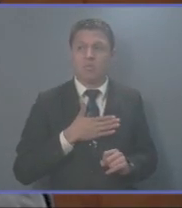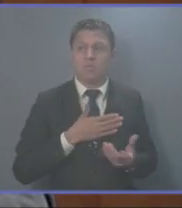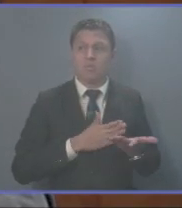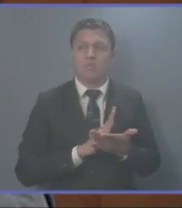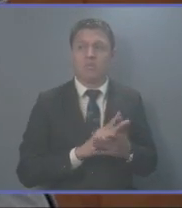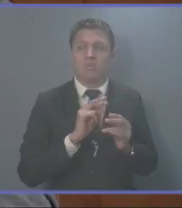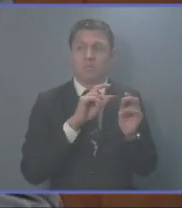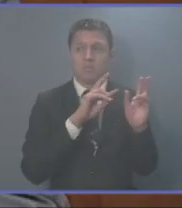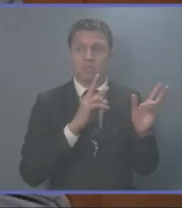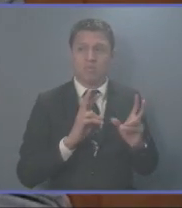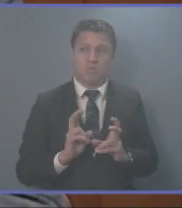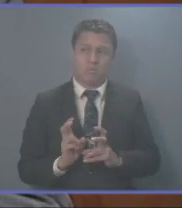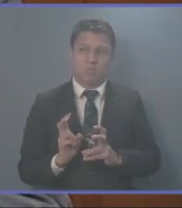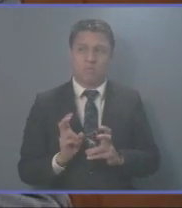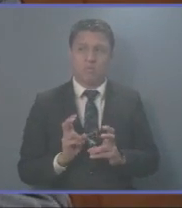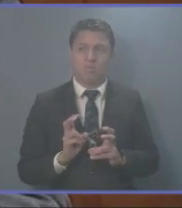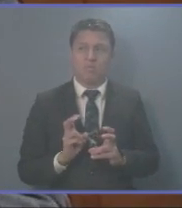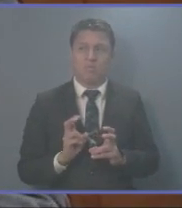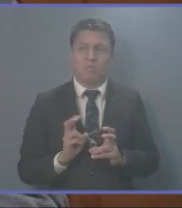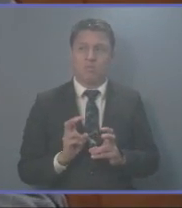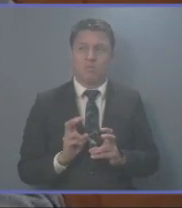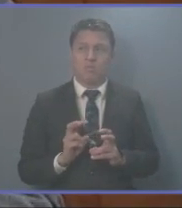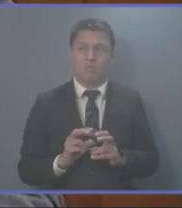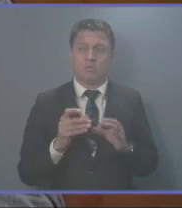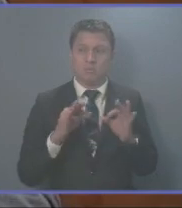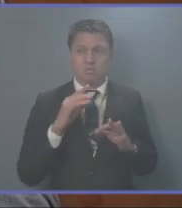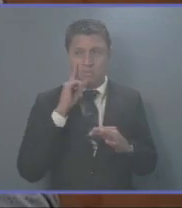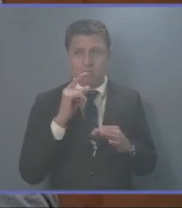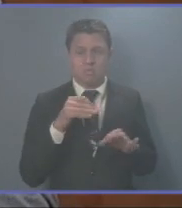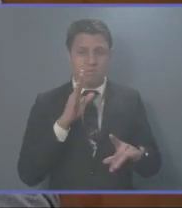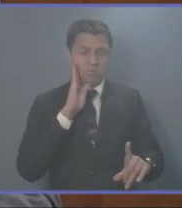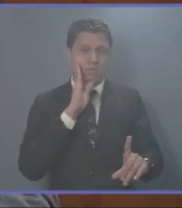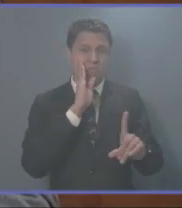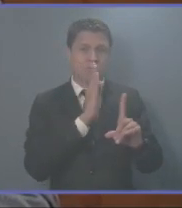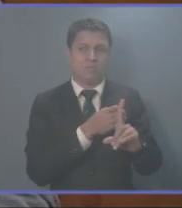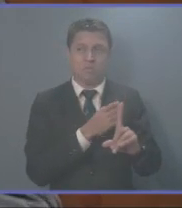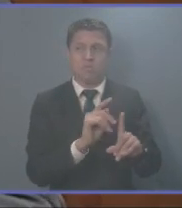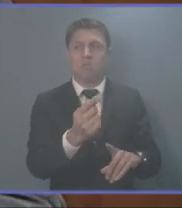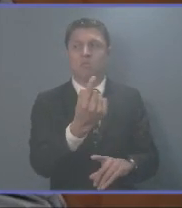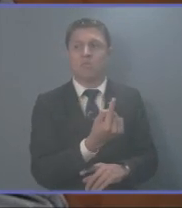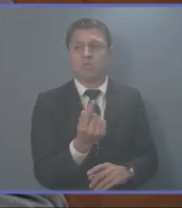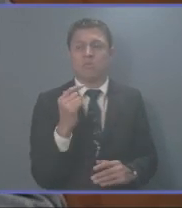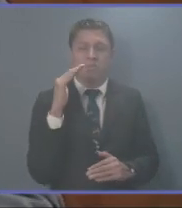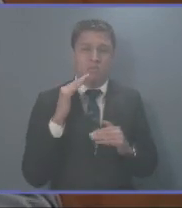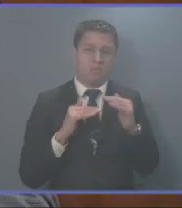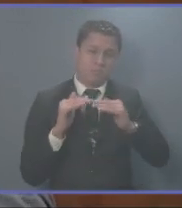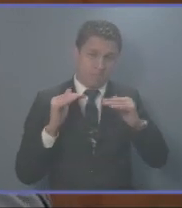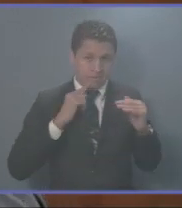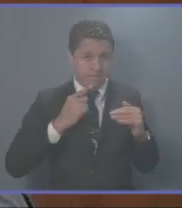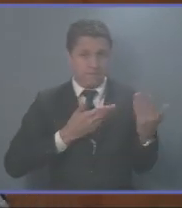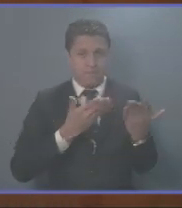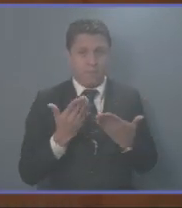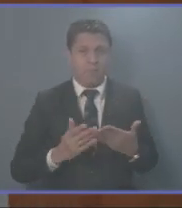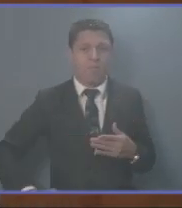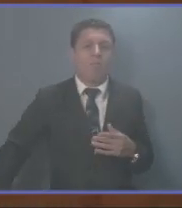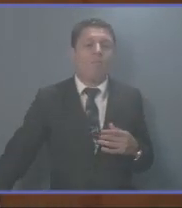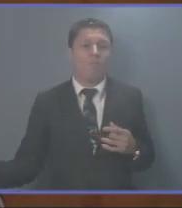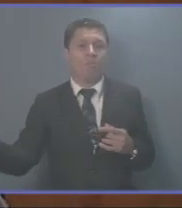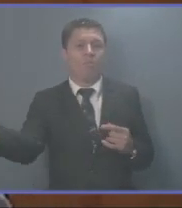de sus elementos concurrentes con la intervención directa de agentes estatales o la quiesencia de